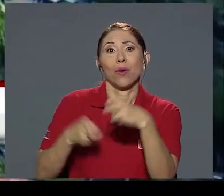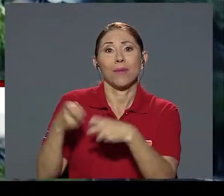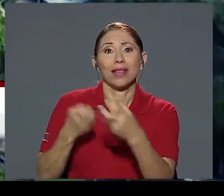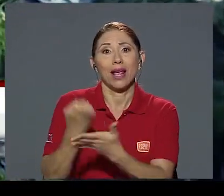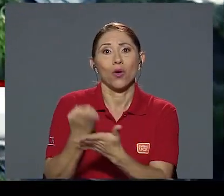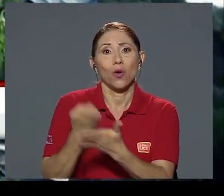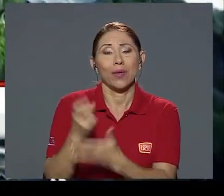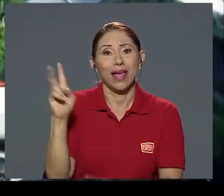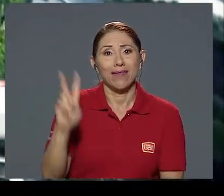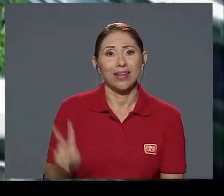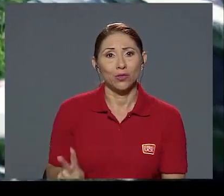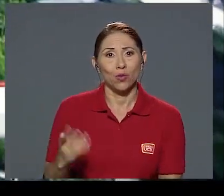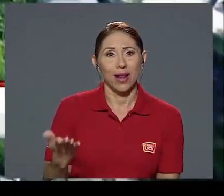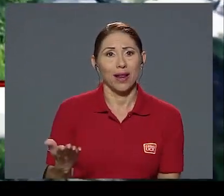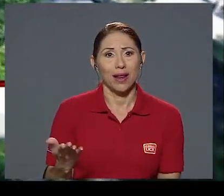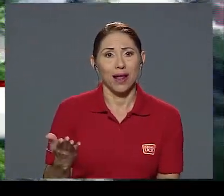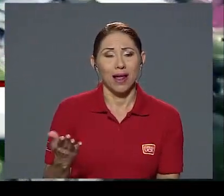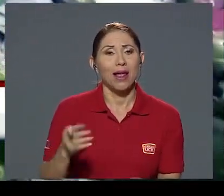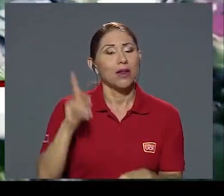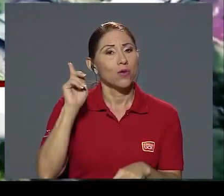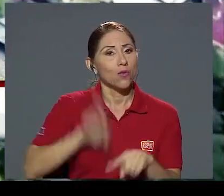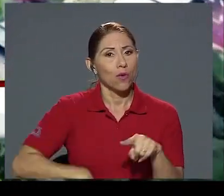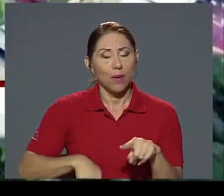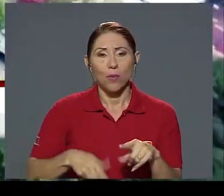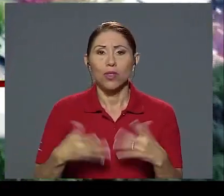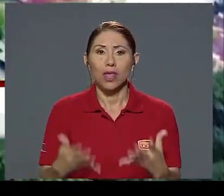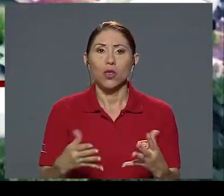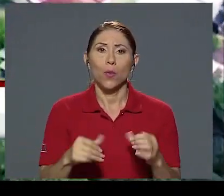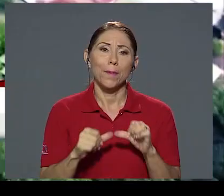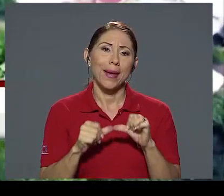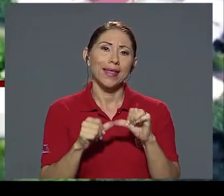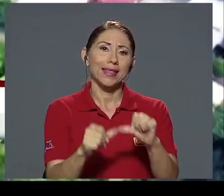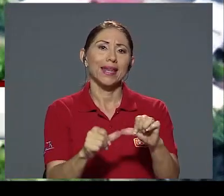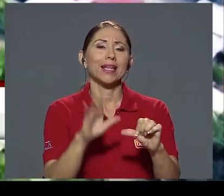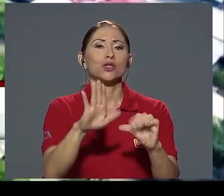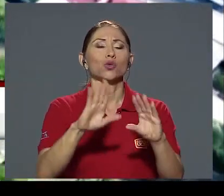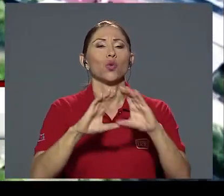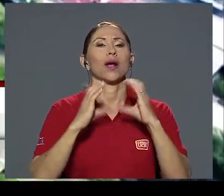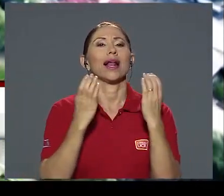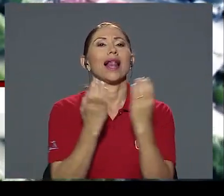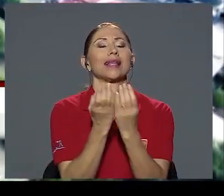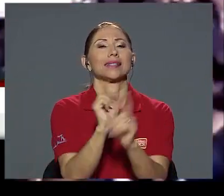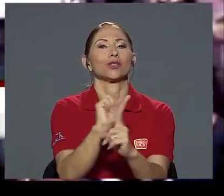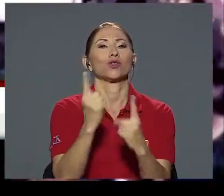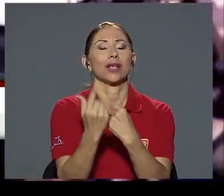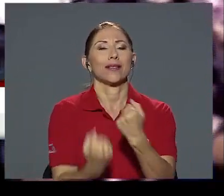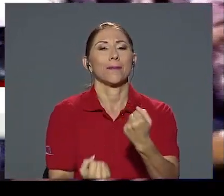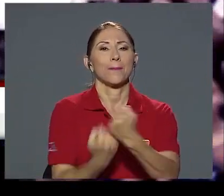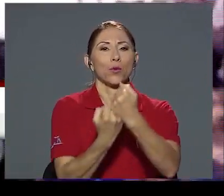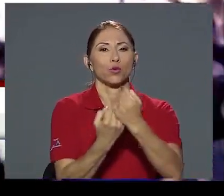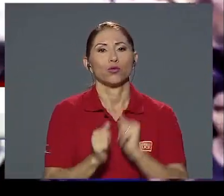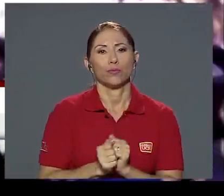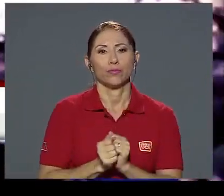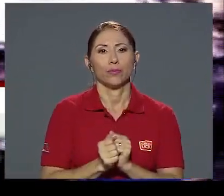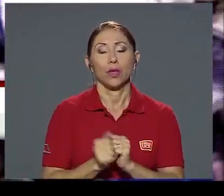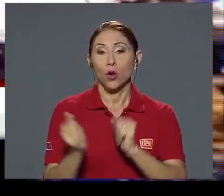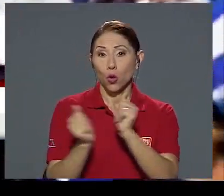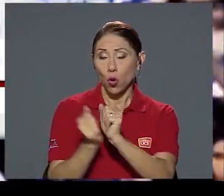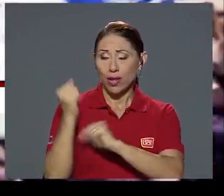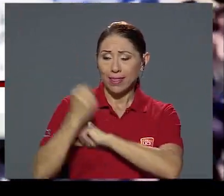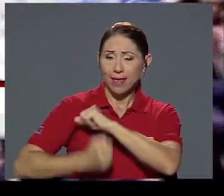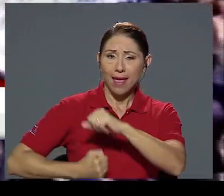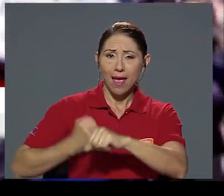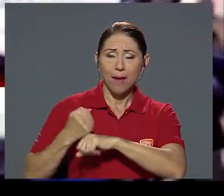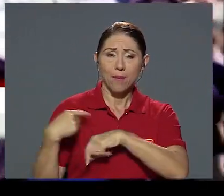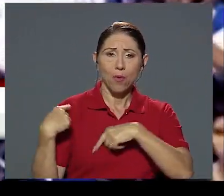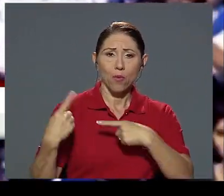podido, por lo tanto, mantener, digamos, lo que decimos su clase social de apoyo, y con el transcurso del